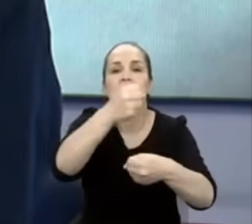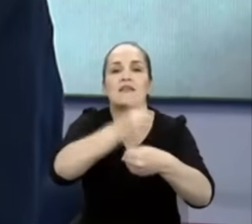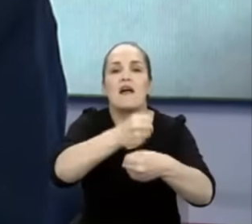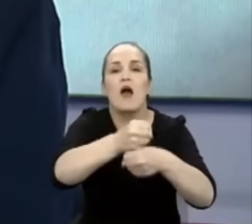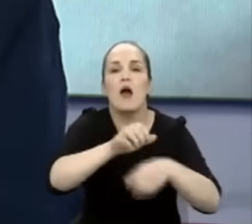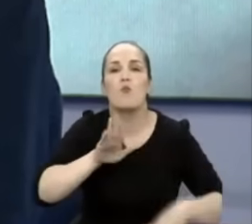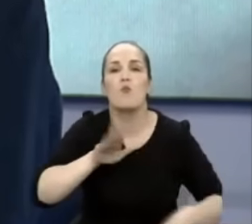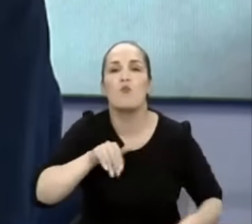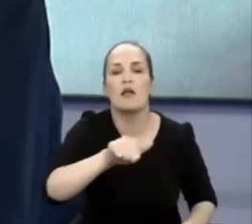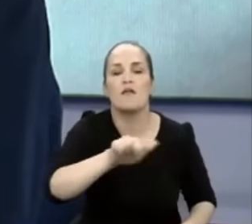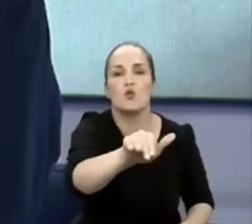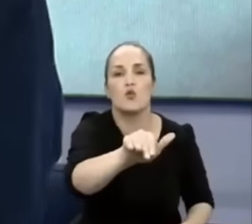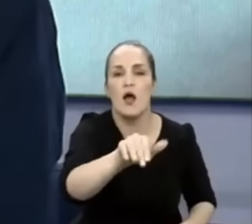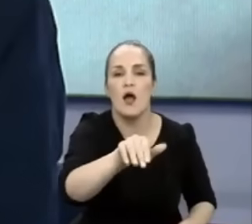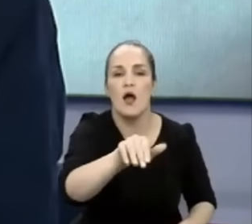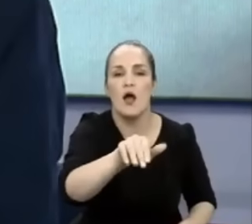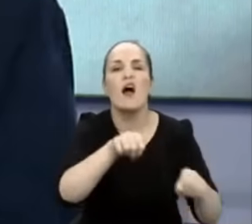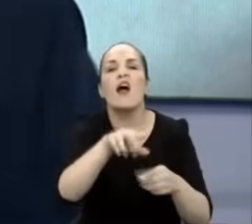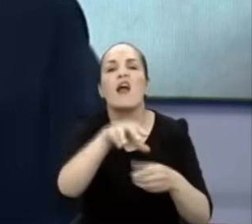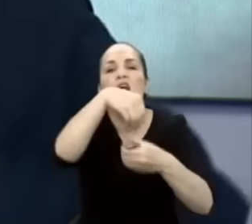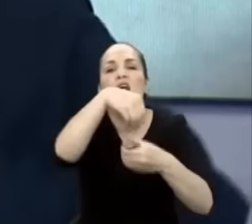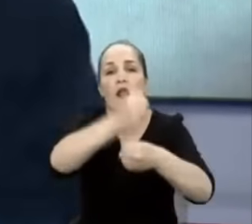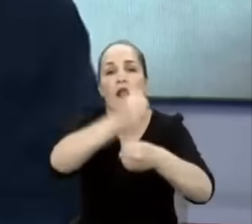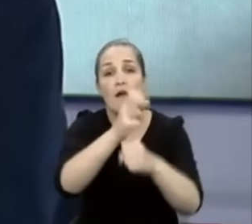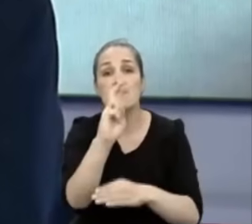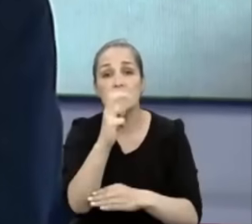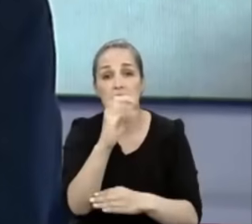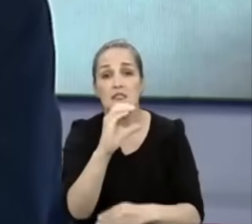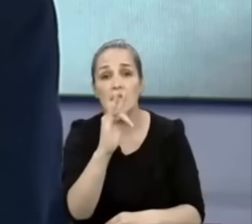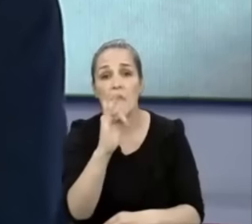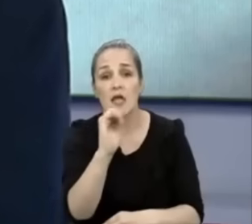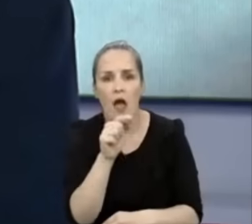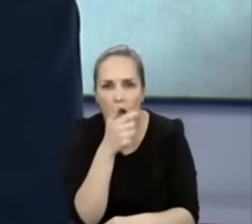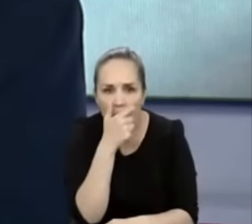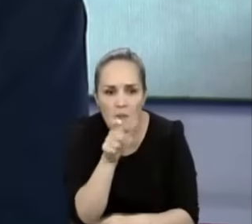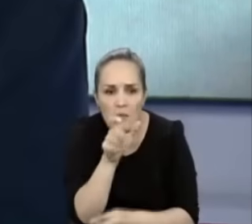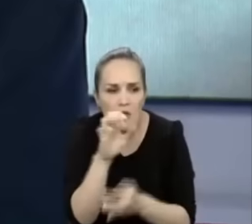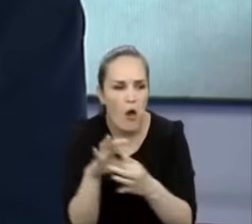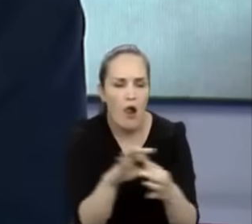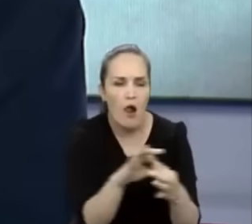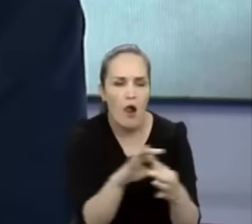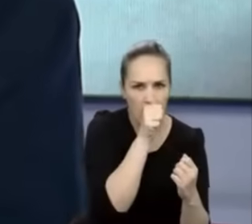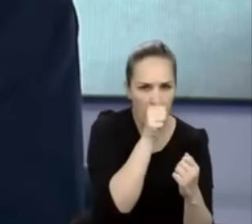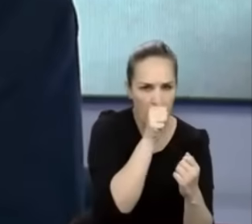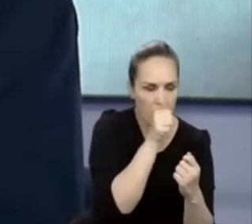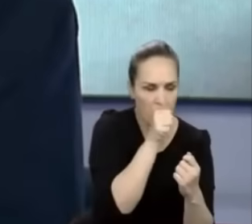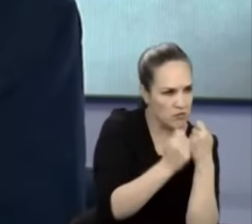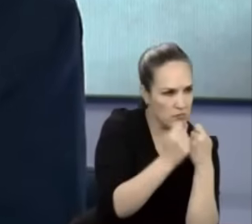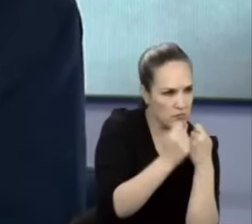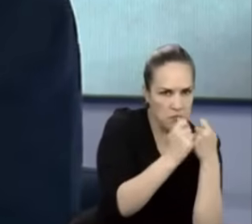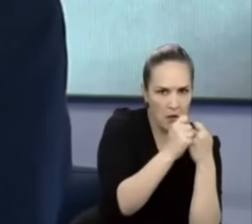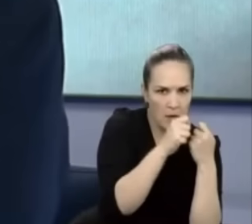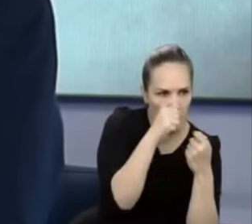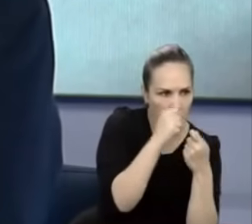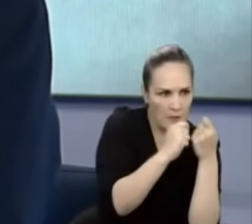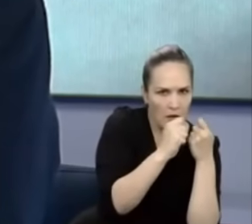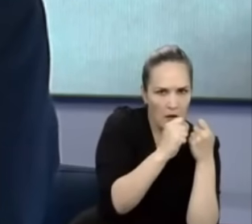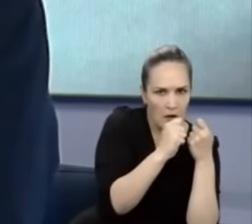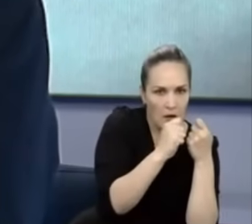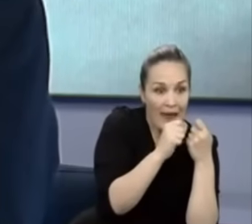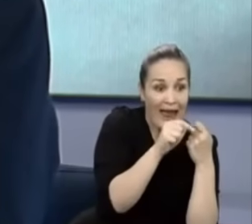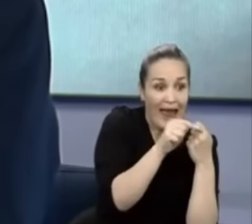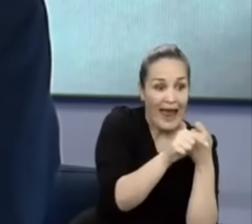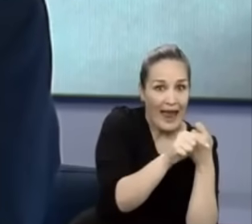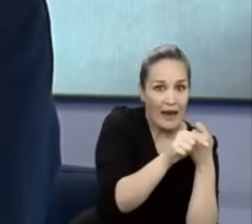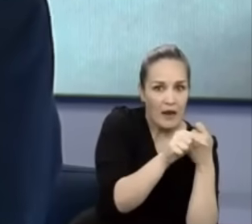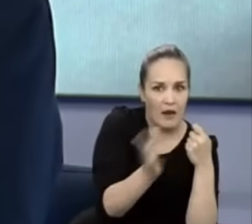Buenaventura, está coaligado con una mafia criminal para adelantar procesos de exportación, y que ese informe fue justamente entregado por uno